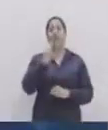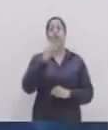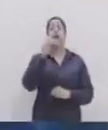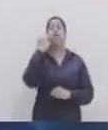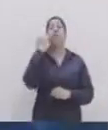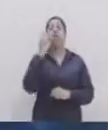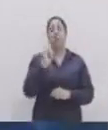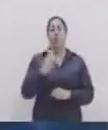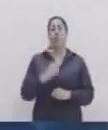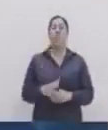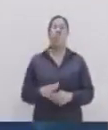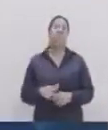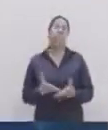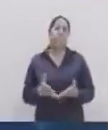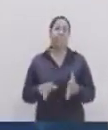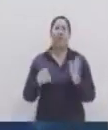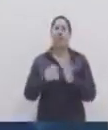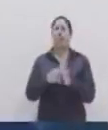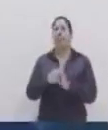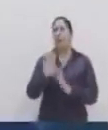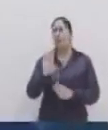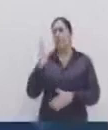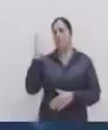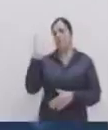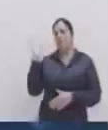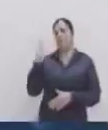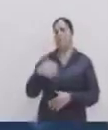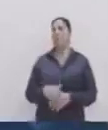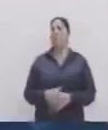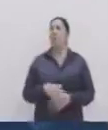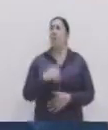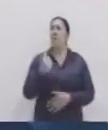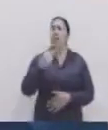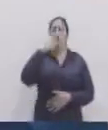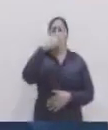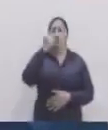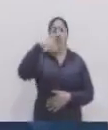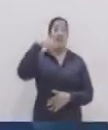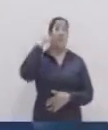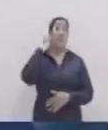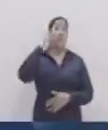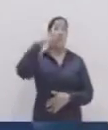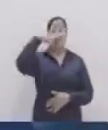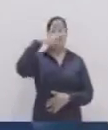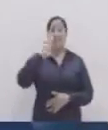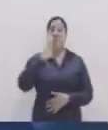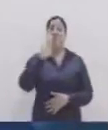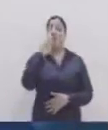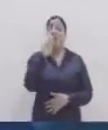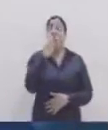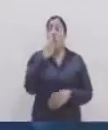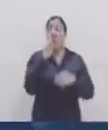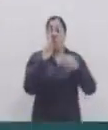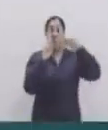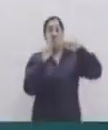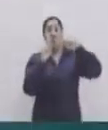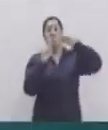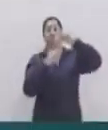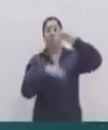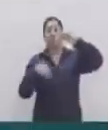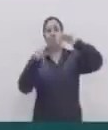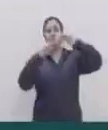caso tenemos algunas líneas como la línea tangente, una línea que toca un solo punto de la